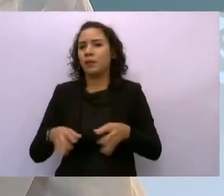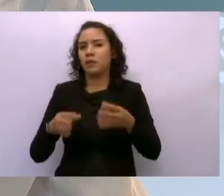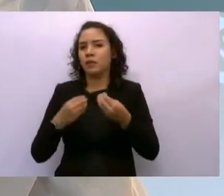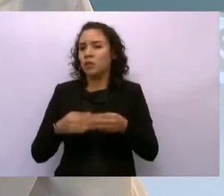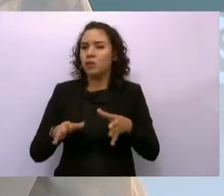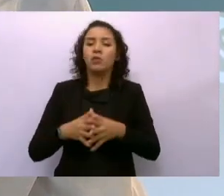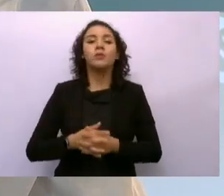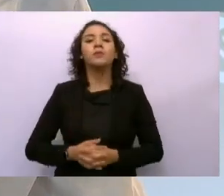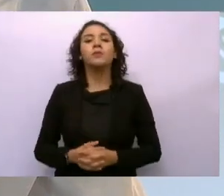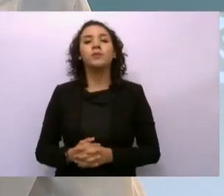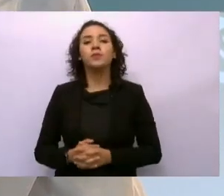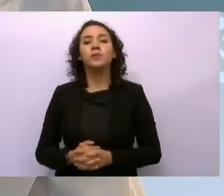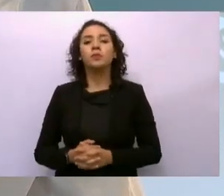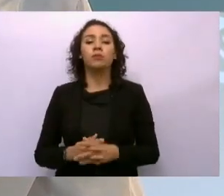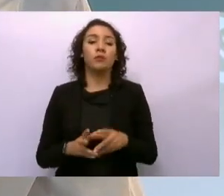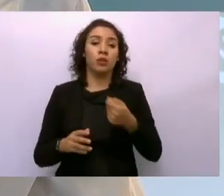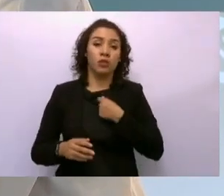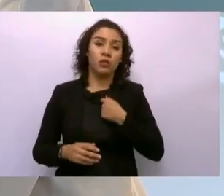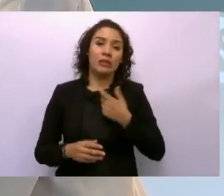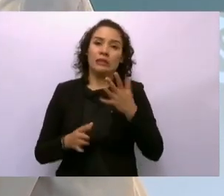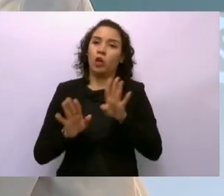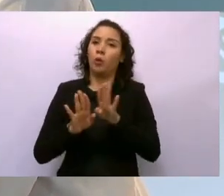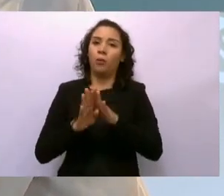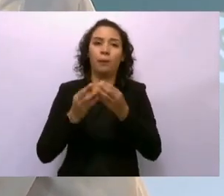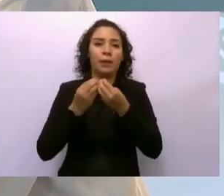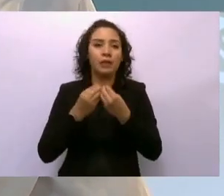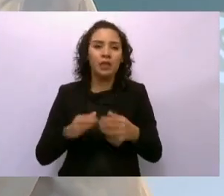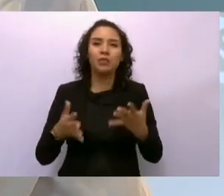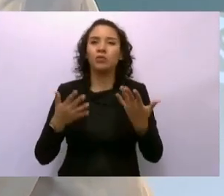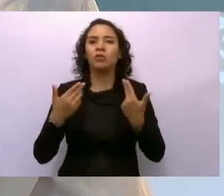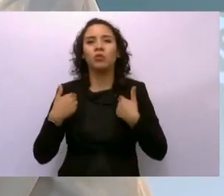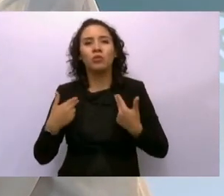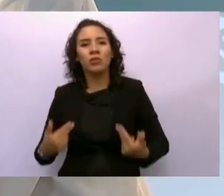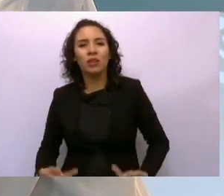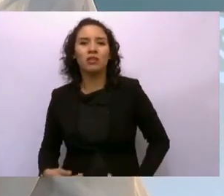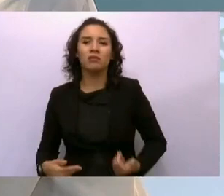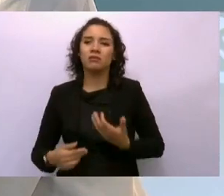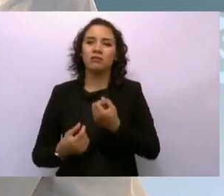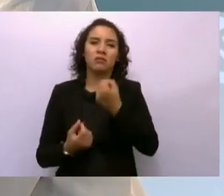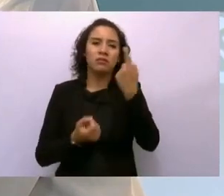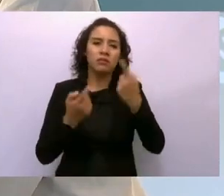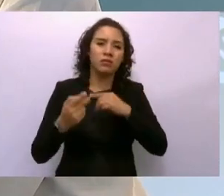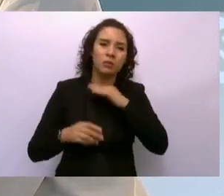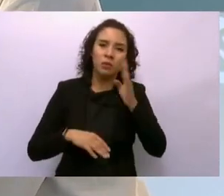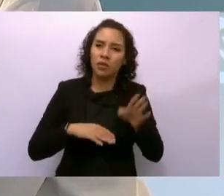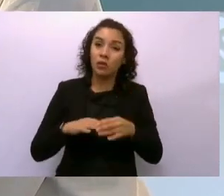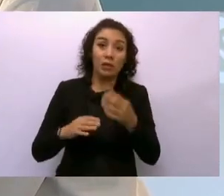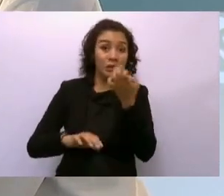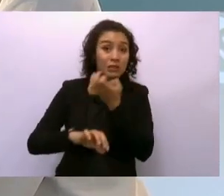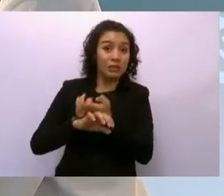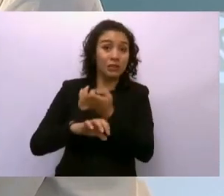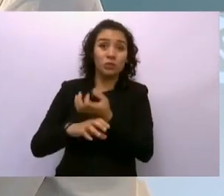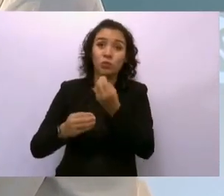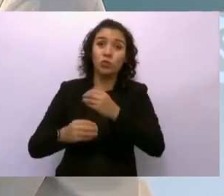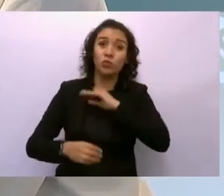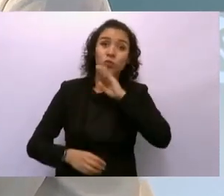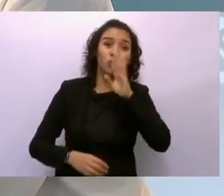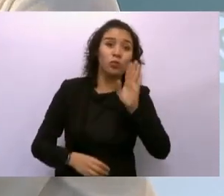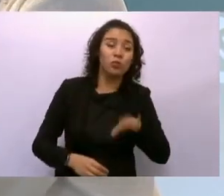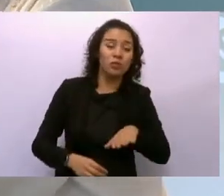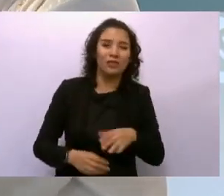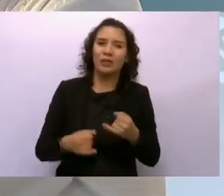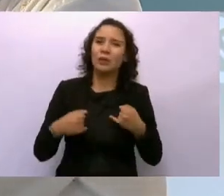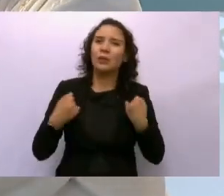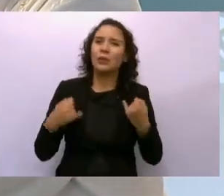miles de seres humanos en Estados Unidos, la mayoría joven. Entonces, que